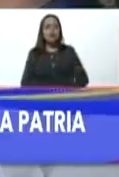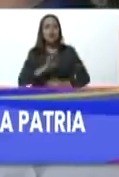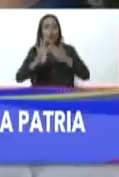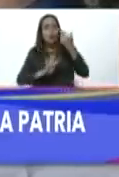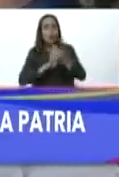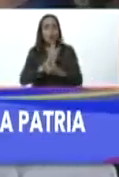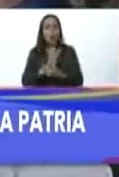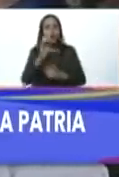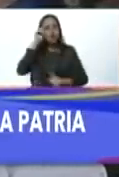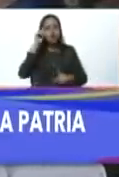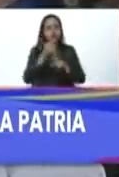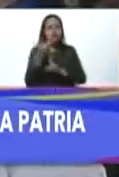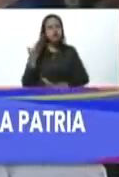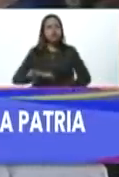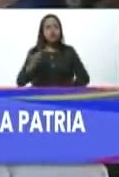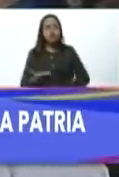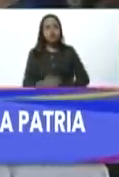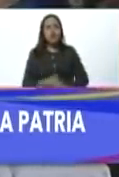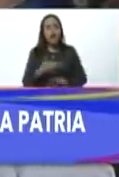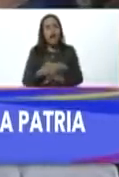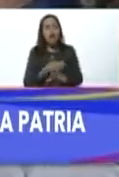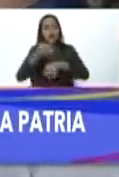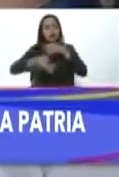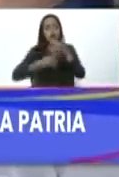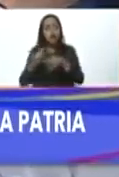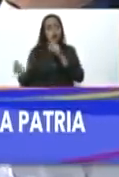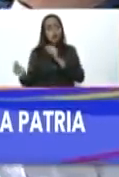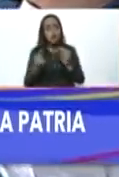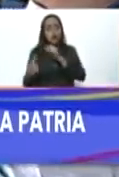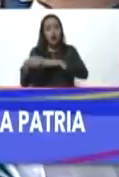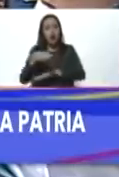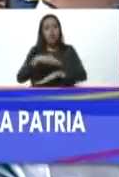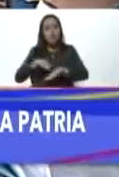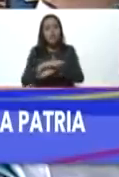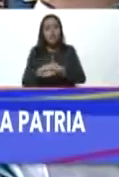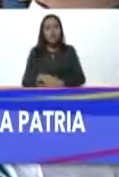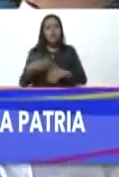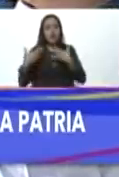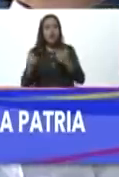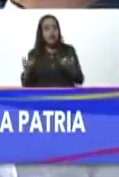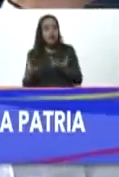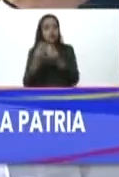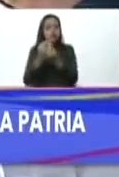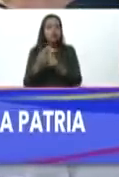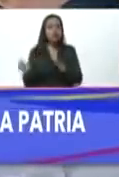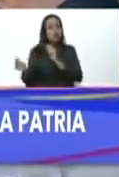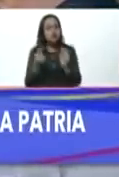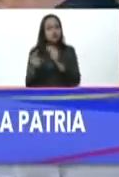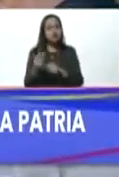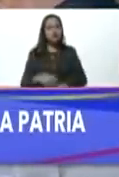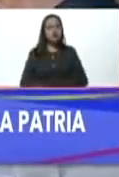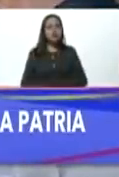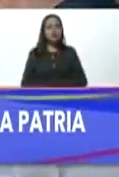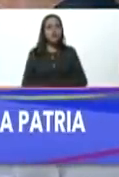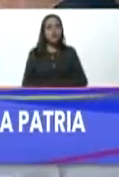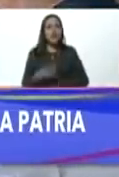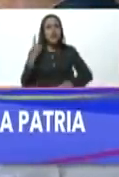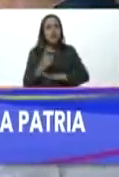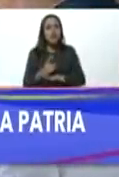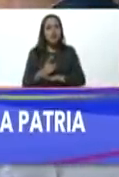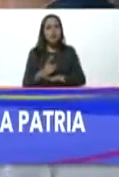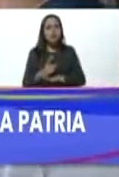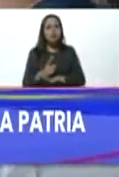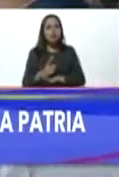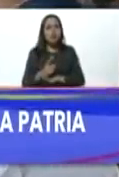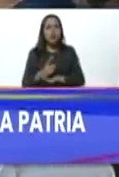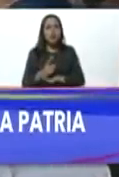elementos fundamentales que de hecho lo hemos discutido con nuestro gran ministro de la salud. Y creemos que van a ser aportes muy